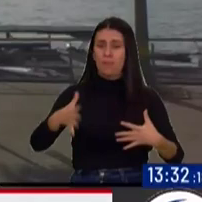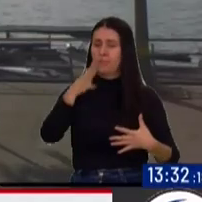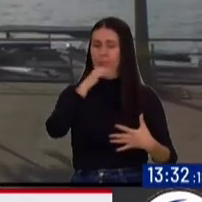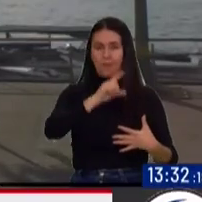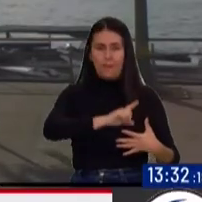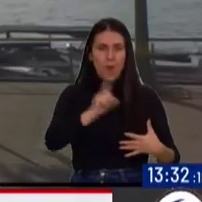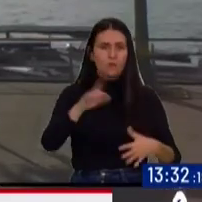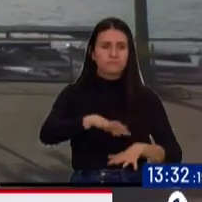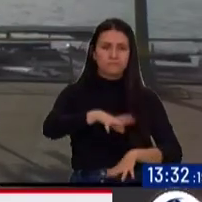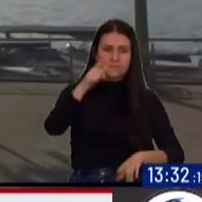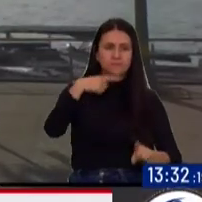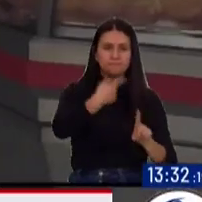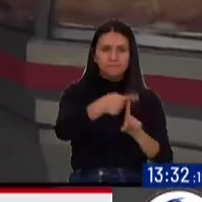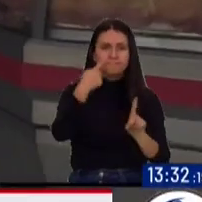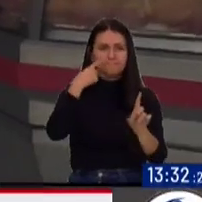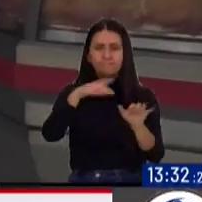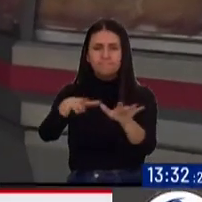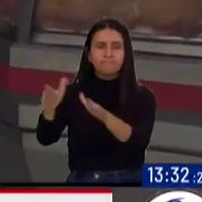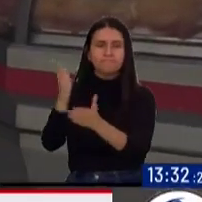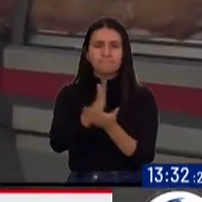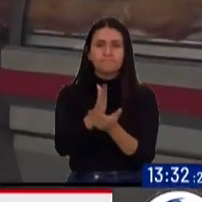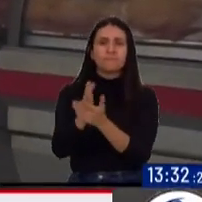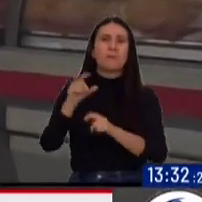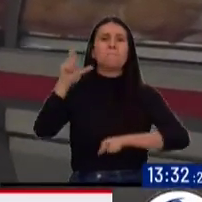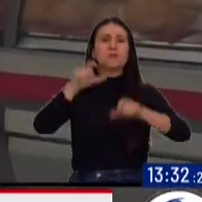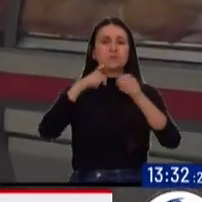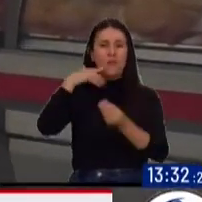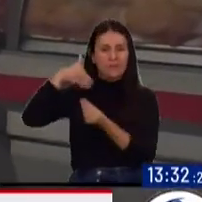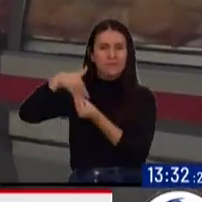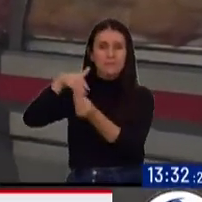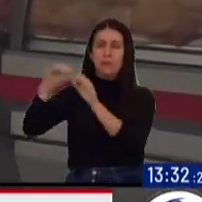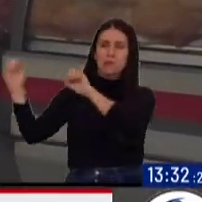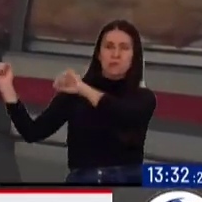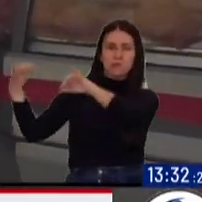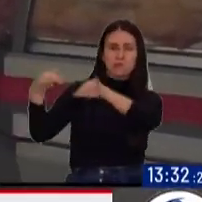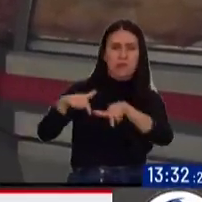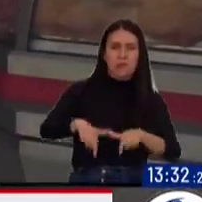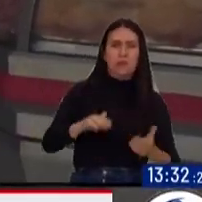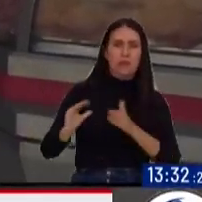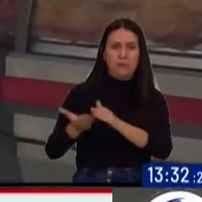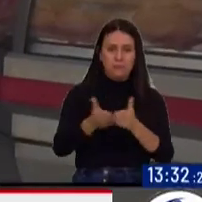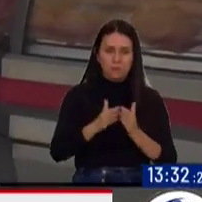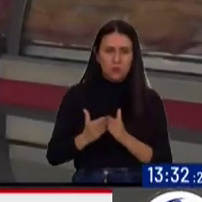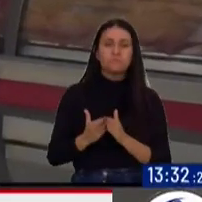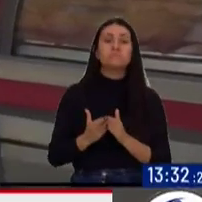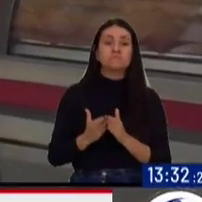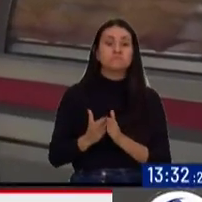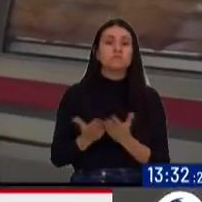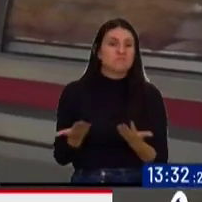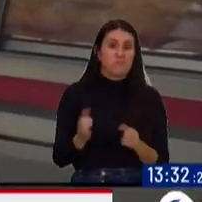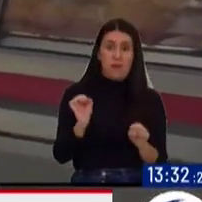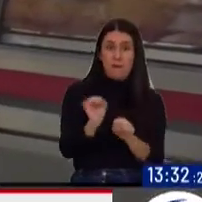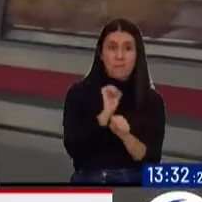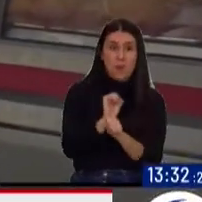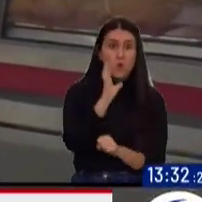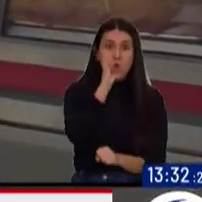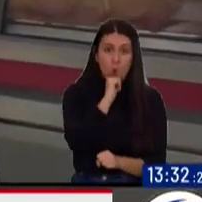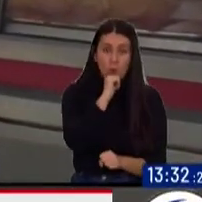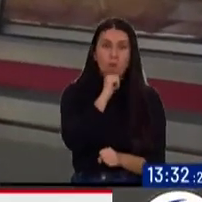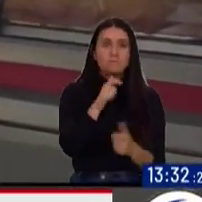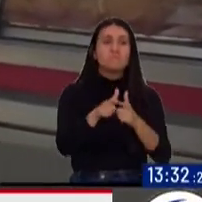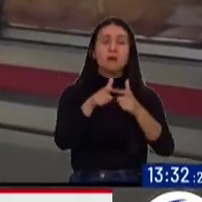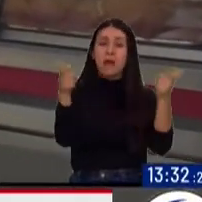día. Ya mucho desplazado, mucha gente que viene de afuera y el problema es el empleo. Hay mucho